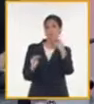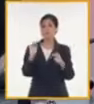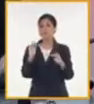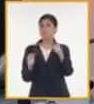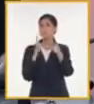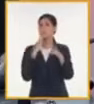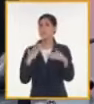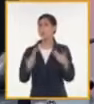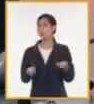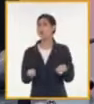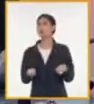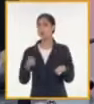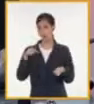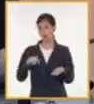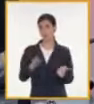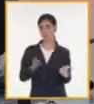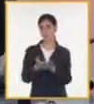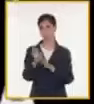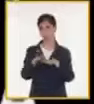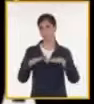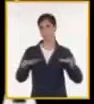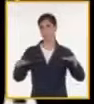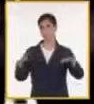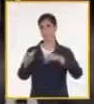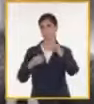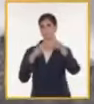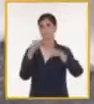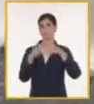sigamos hablando acá en nuestra mesa redonda